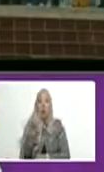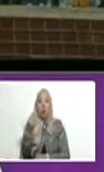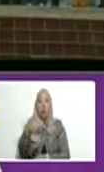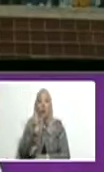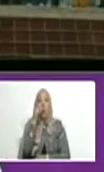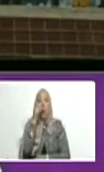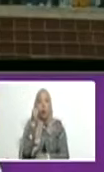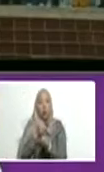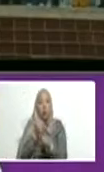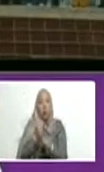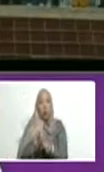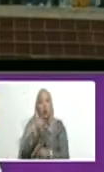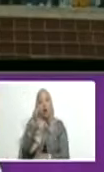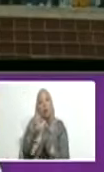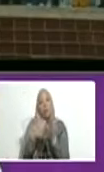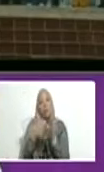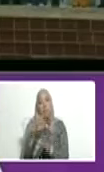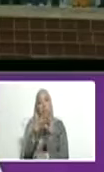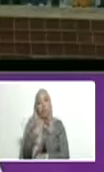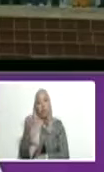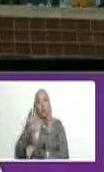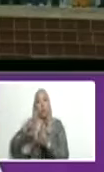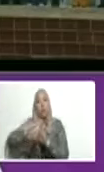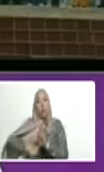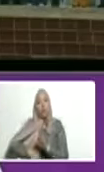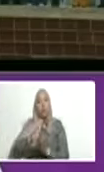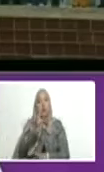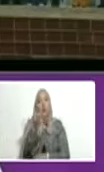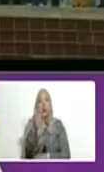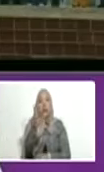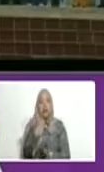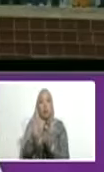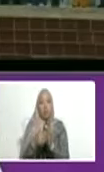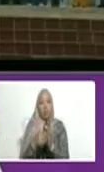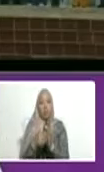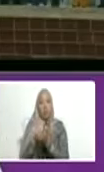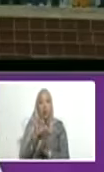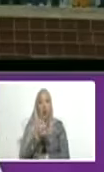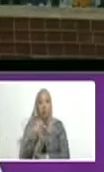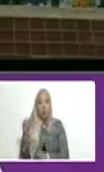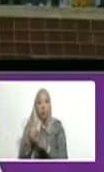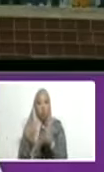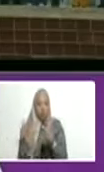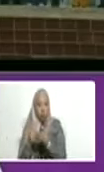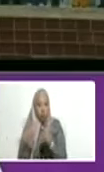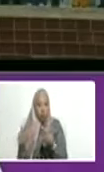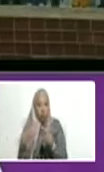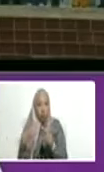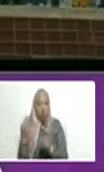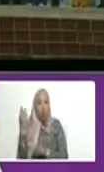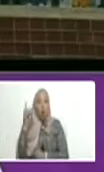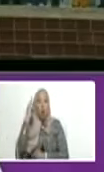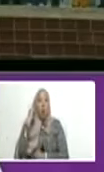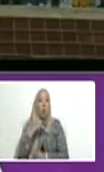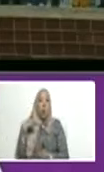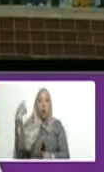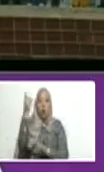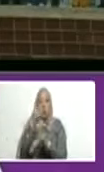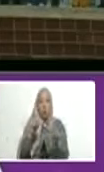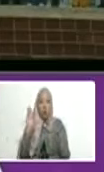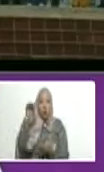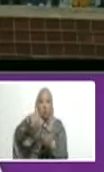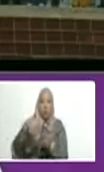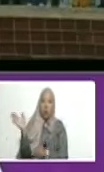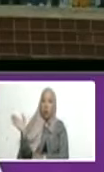el hombre entregó 1.500, o sea que se robó 13.500 dólares. Y así ha pasado en Bolívar, en Amazonas, en Miranda,